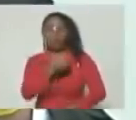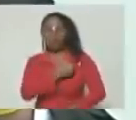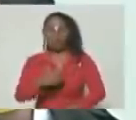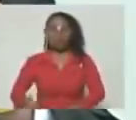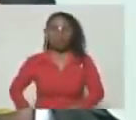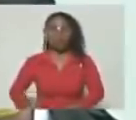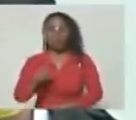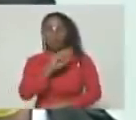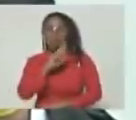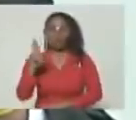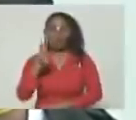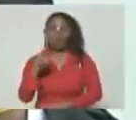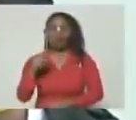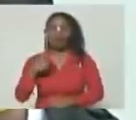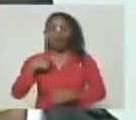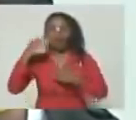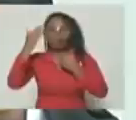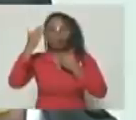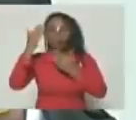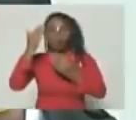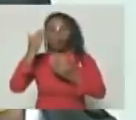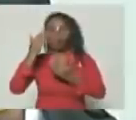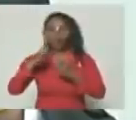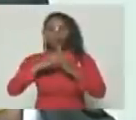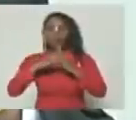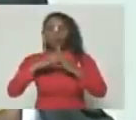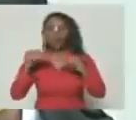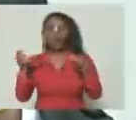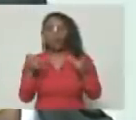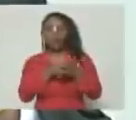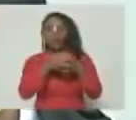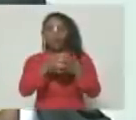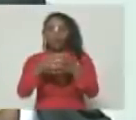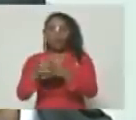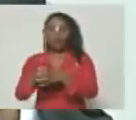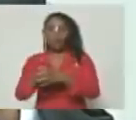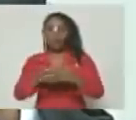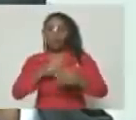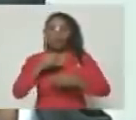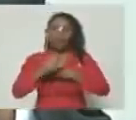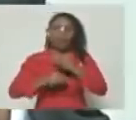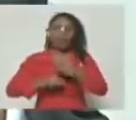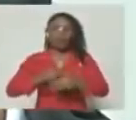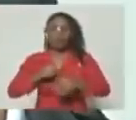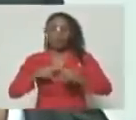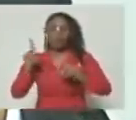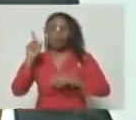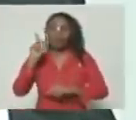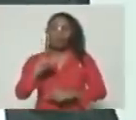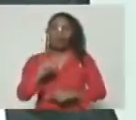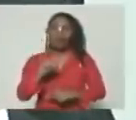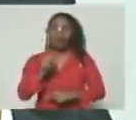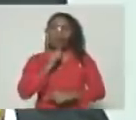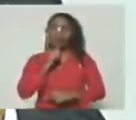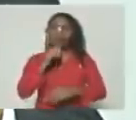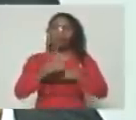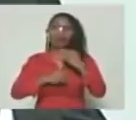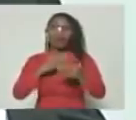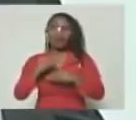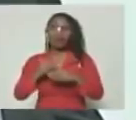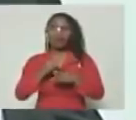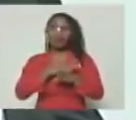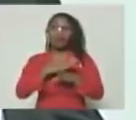República. Yo saludo todas las concesiones que se están haciendo, pero también a quienes le están haciendo